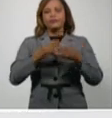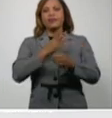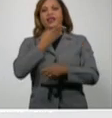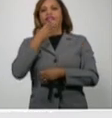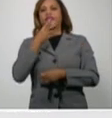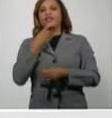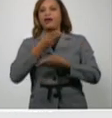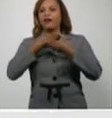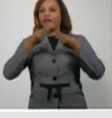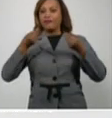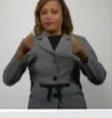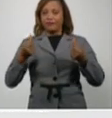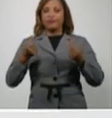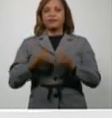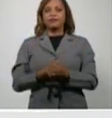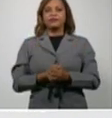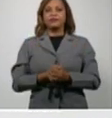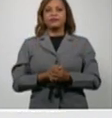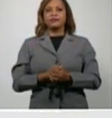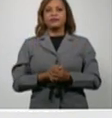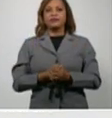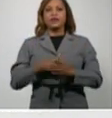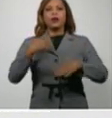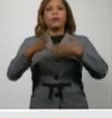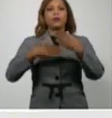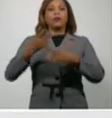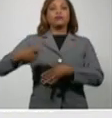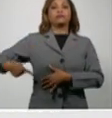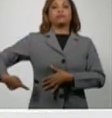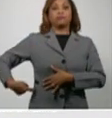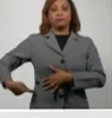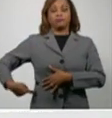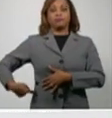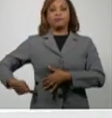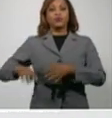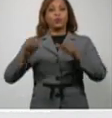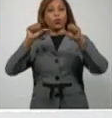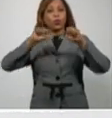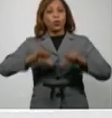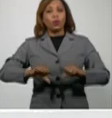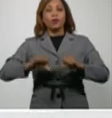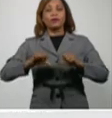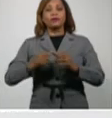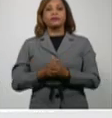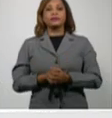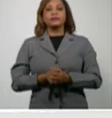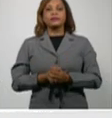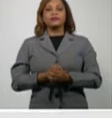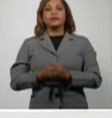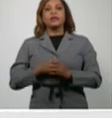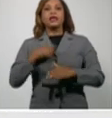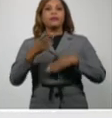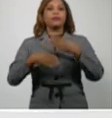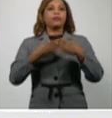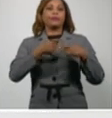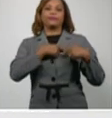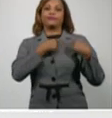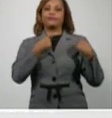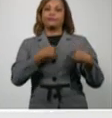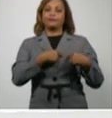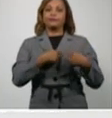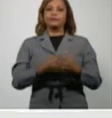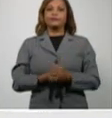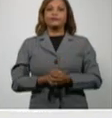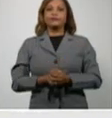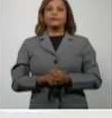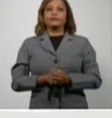mellitus, insuficiencia renal crónica e insuficiencia cardíaca. Esta señora